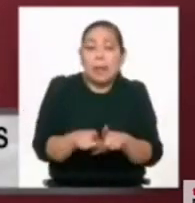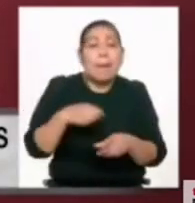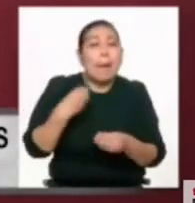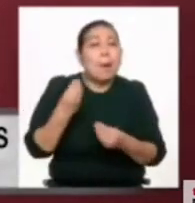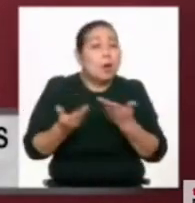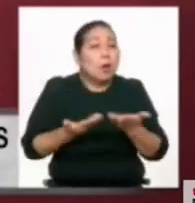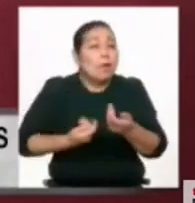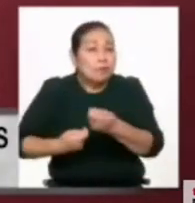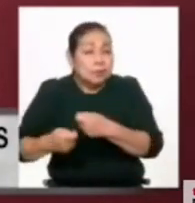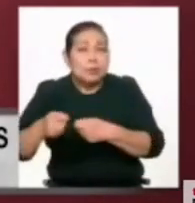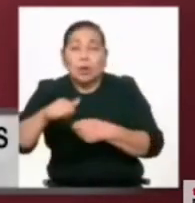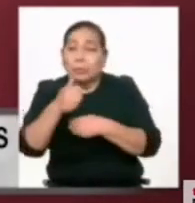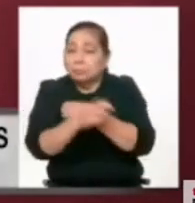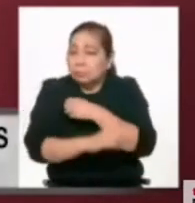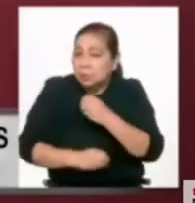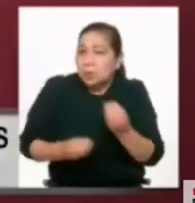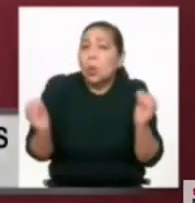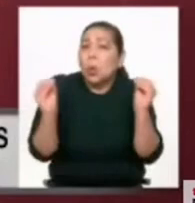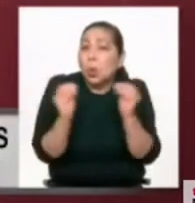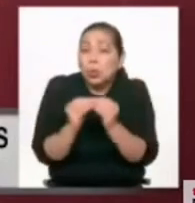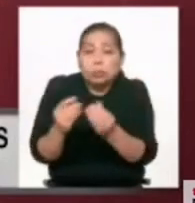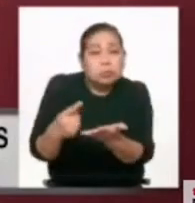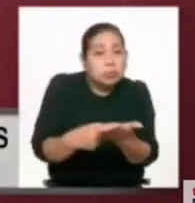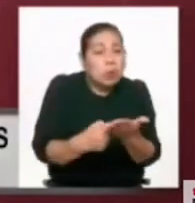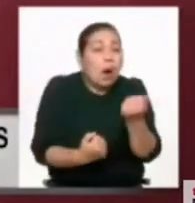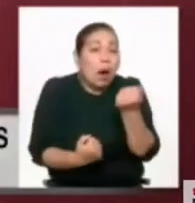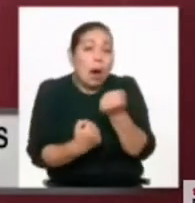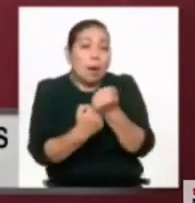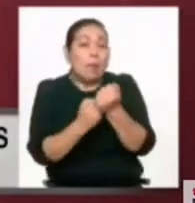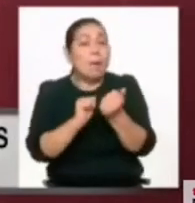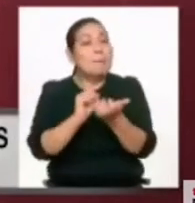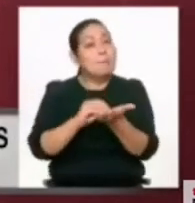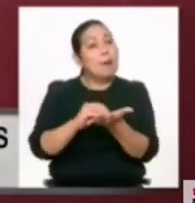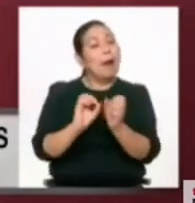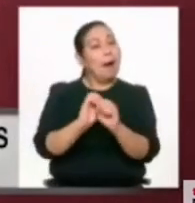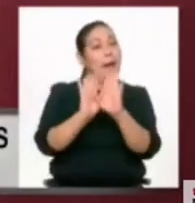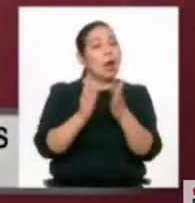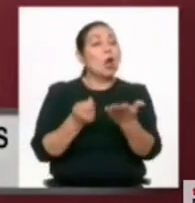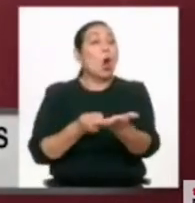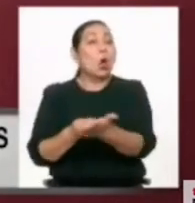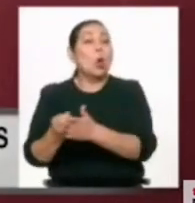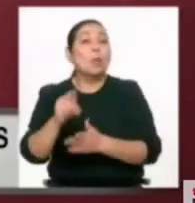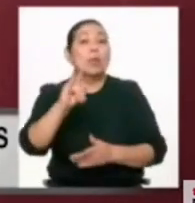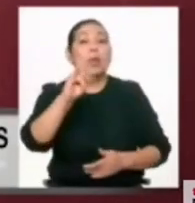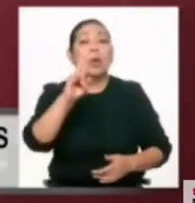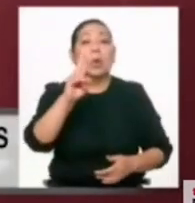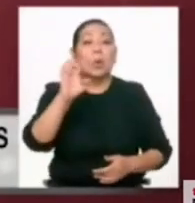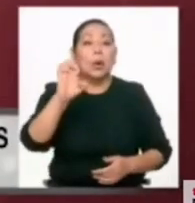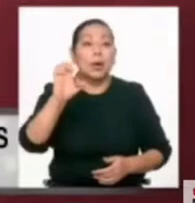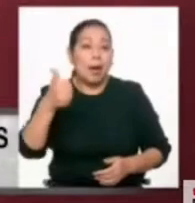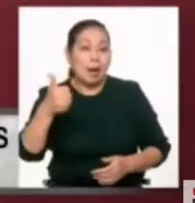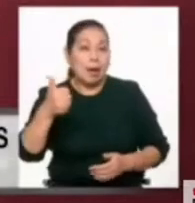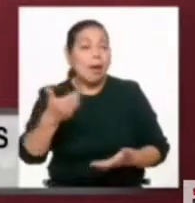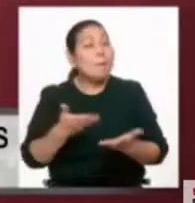el ministro de Comercio Exterior, para que conjuntamente apoyar en la transparencia de la compra de urea y